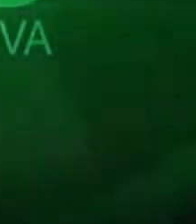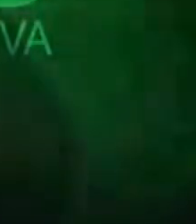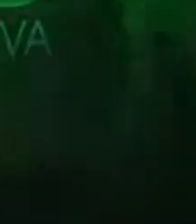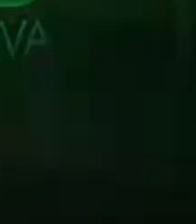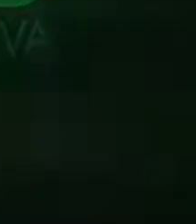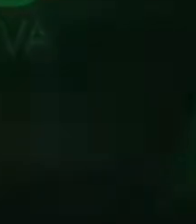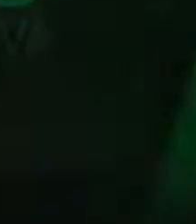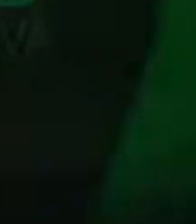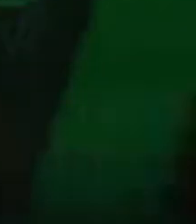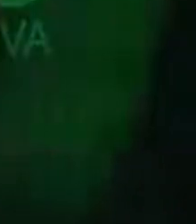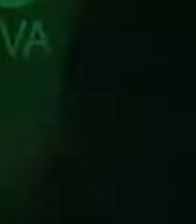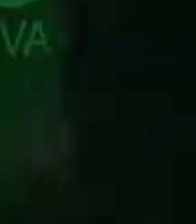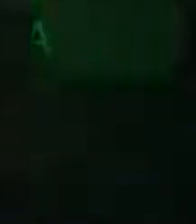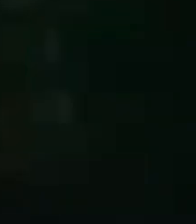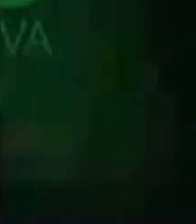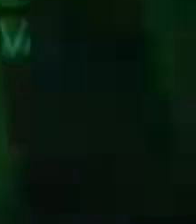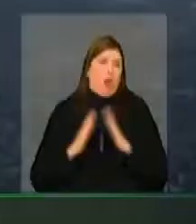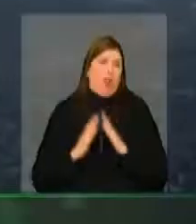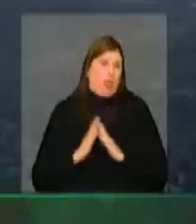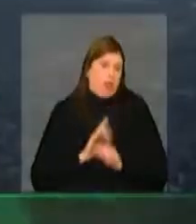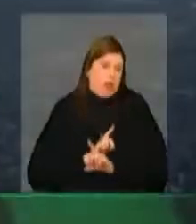dijo Luis Lacalle Pou.